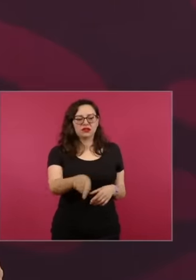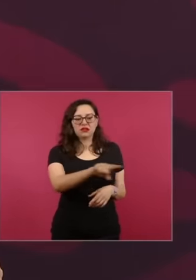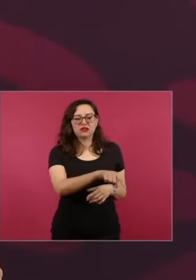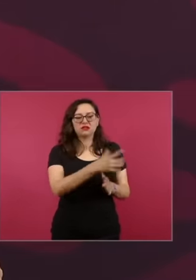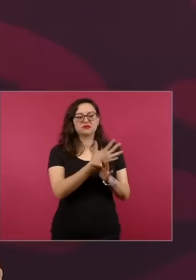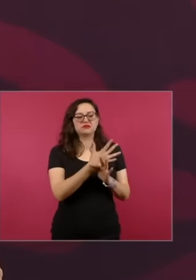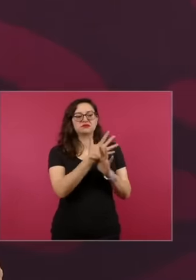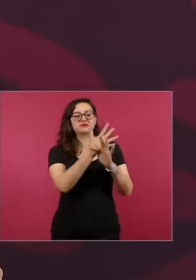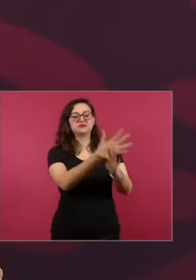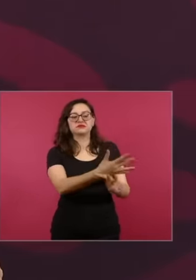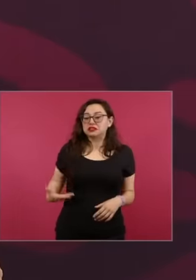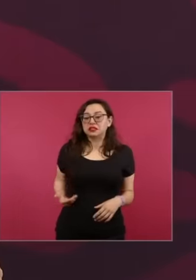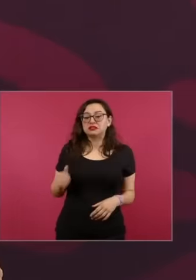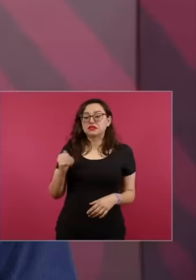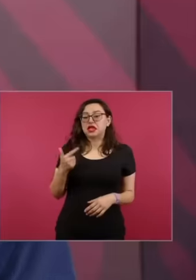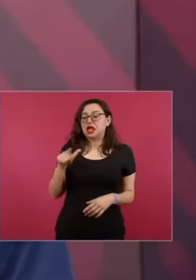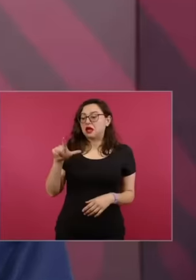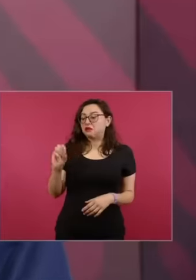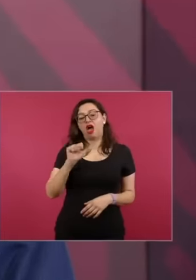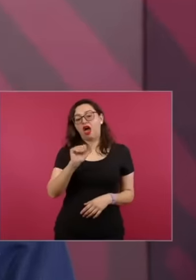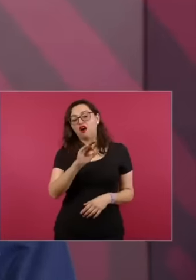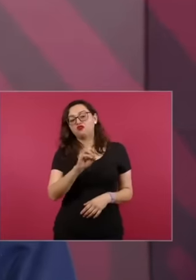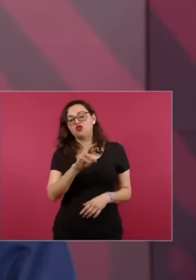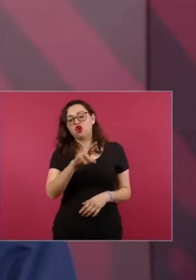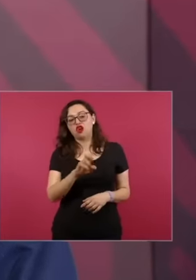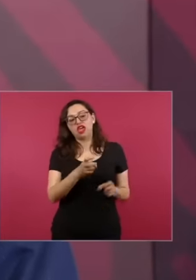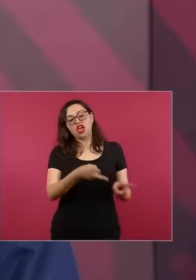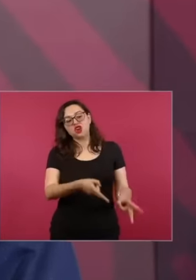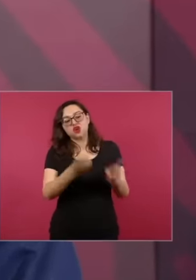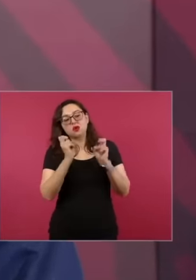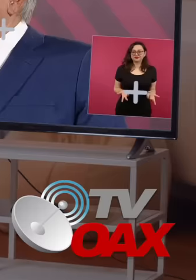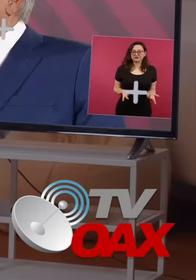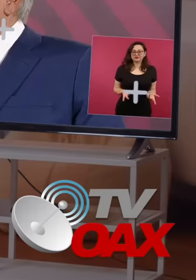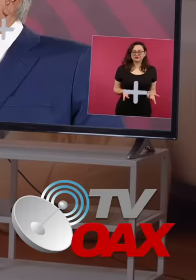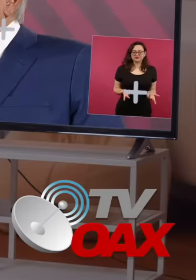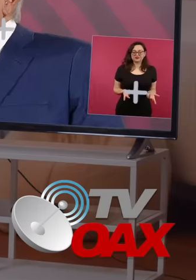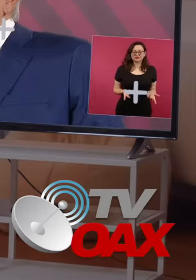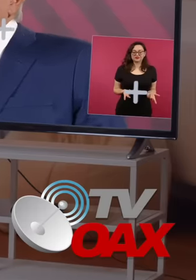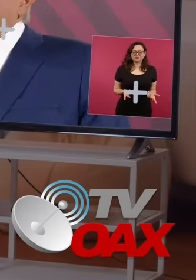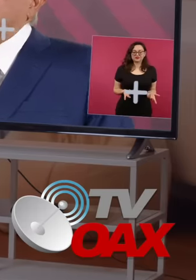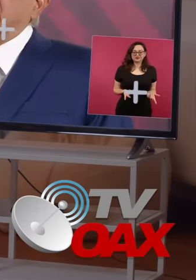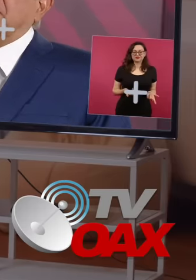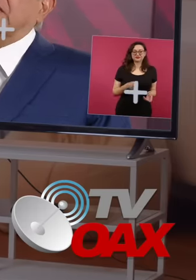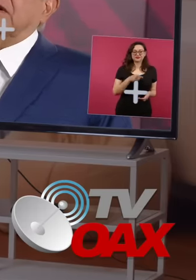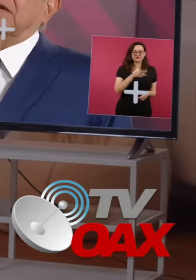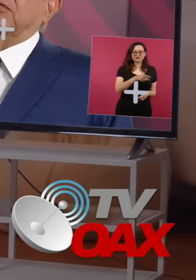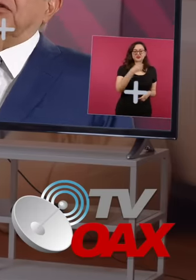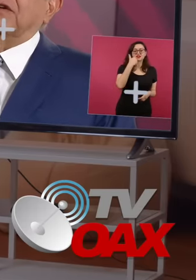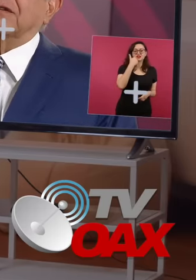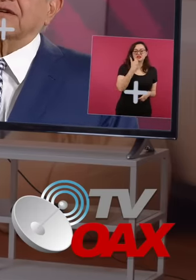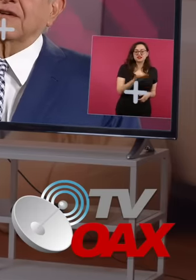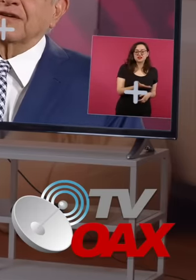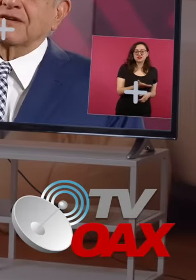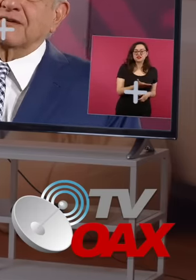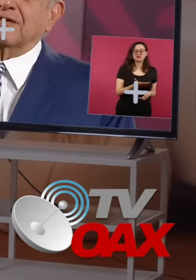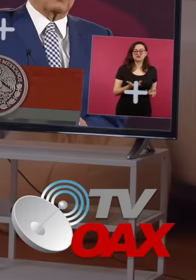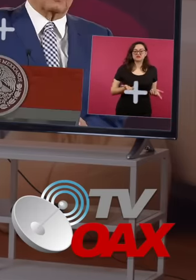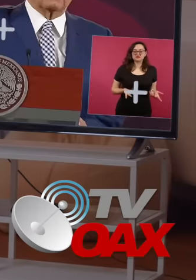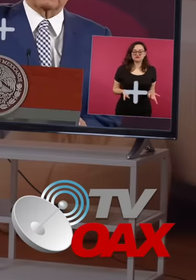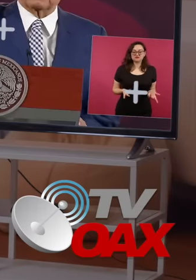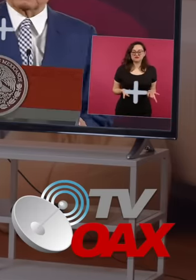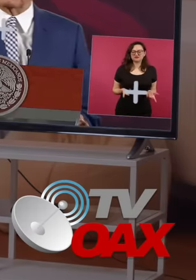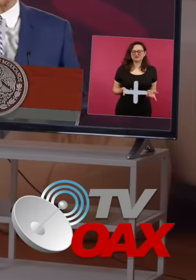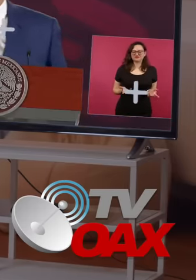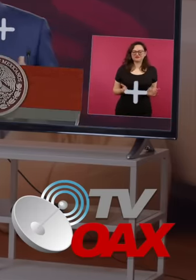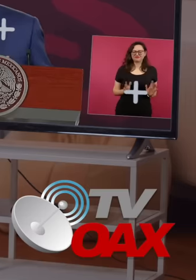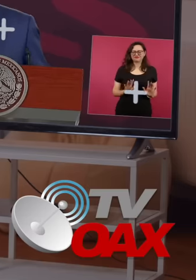los de Azteca y Joaquín. O nos robamos las Afores o